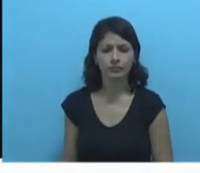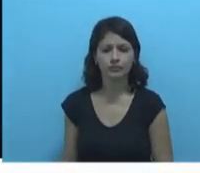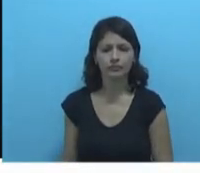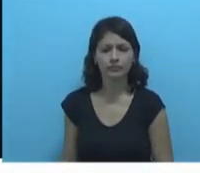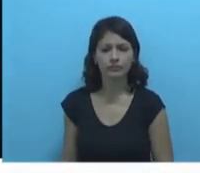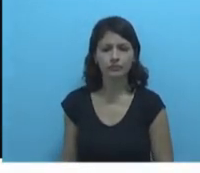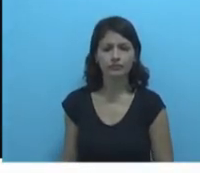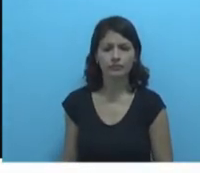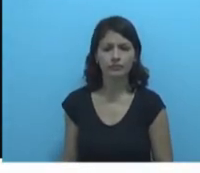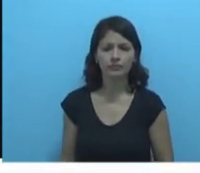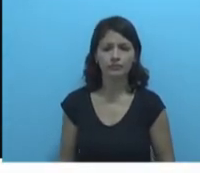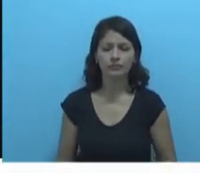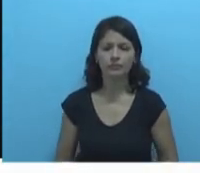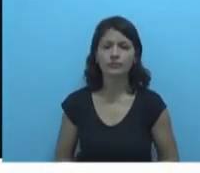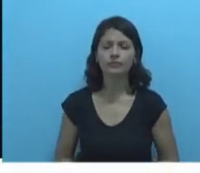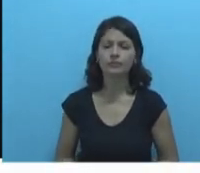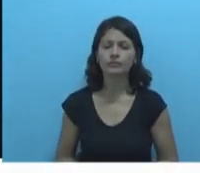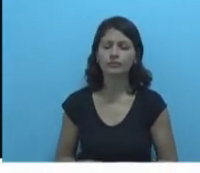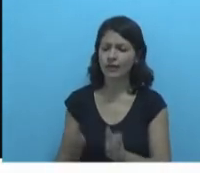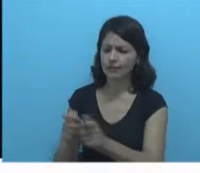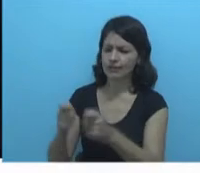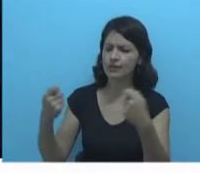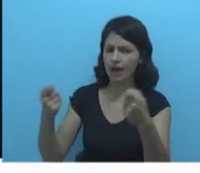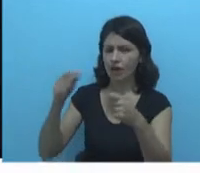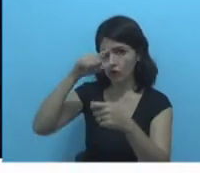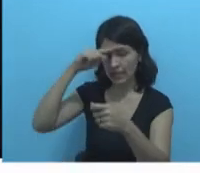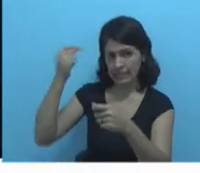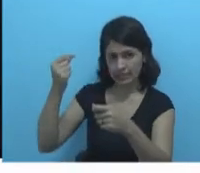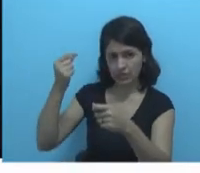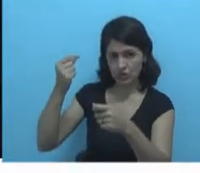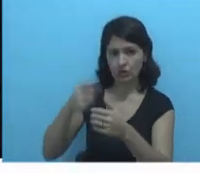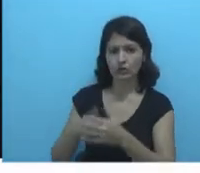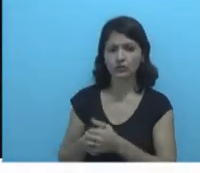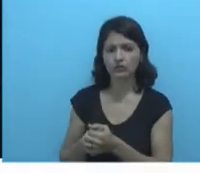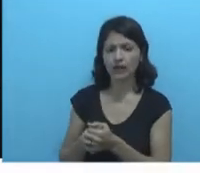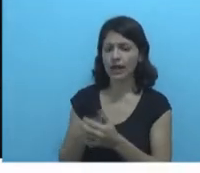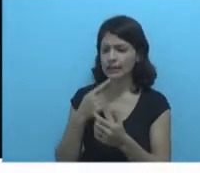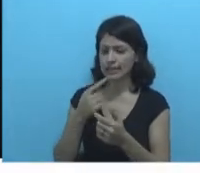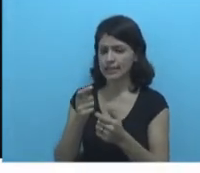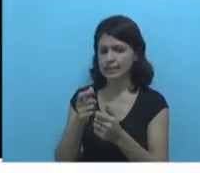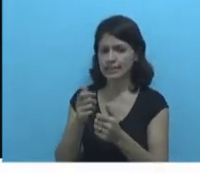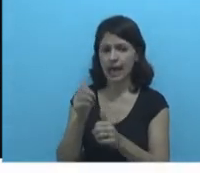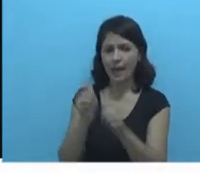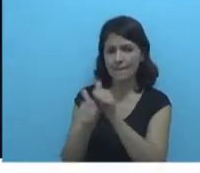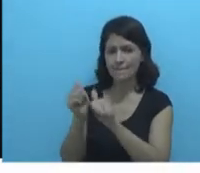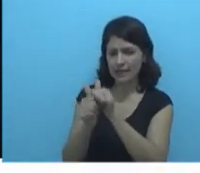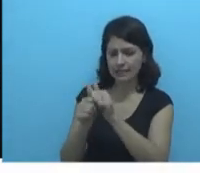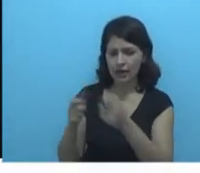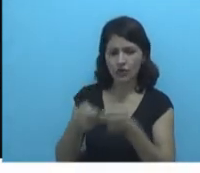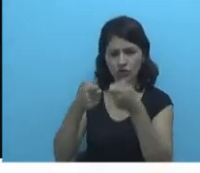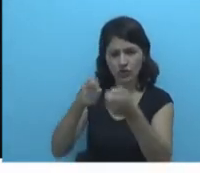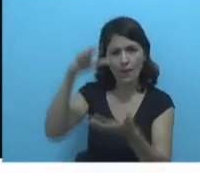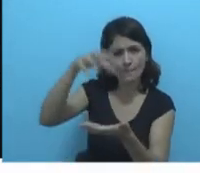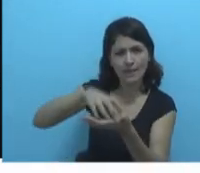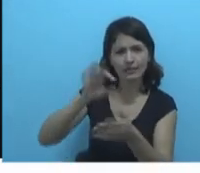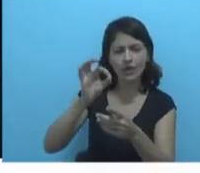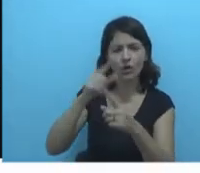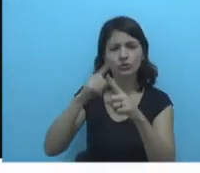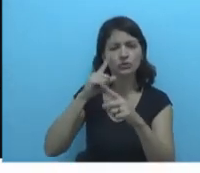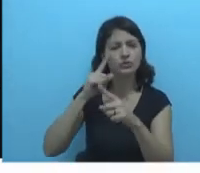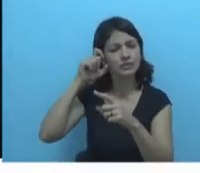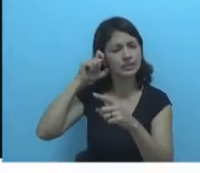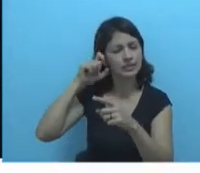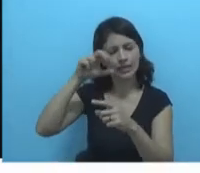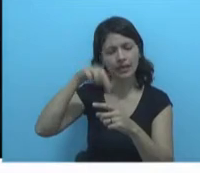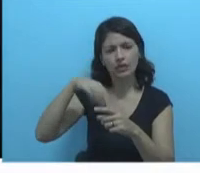Nación, de hace pocos días. El título es, empresarios donaron una planta de oxígeno hace un año, pero el gobierno de Santa